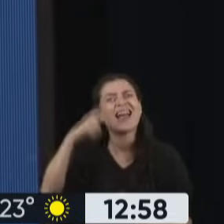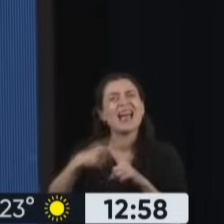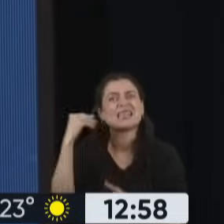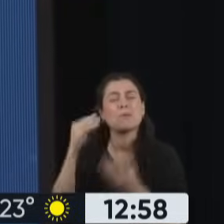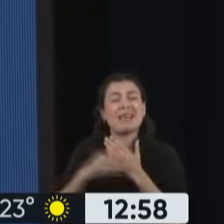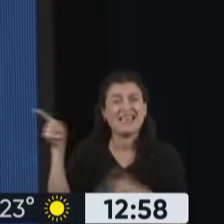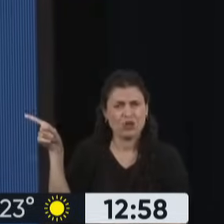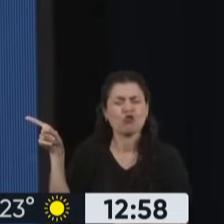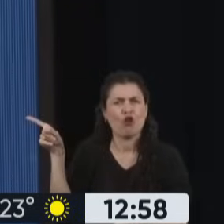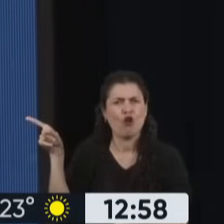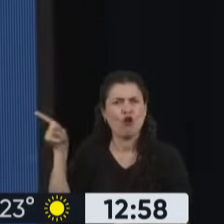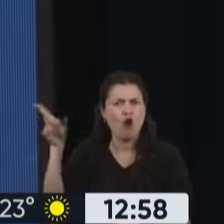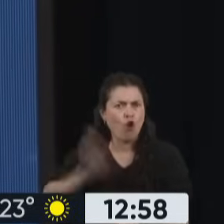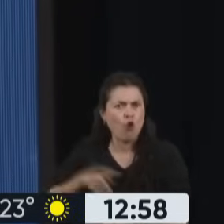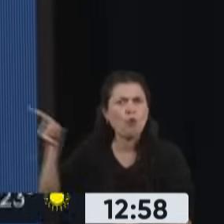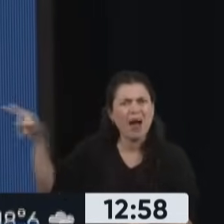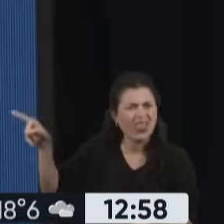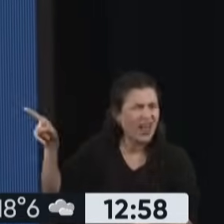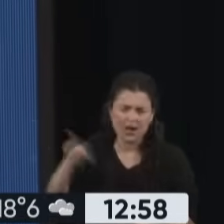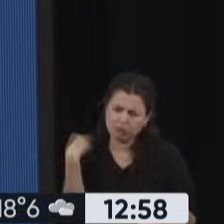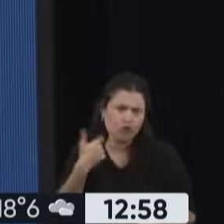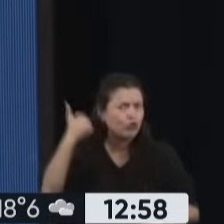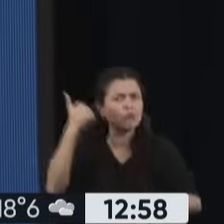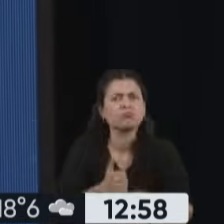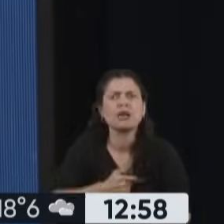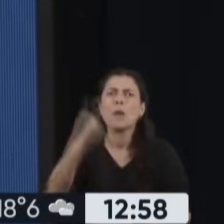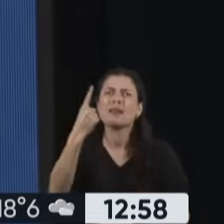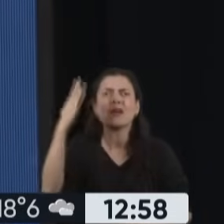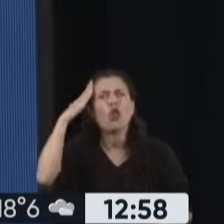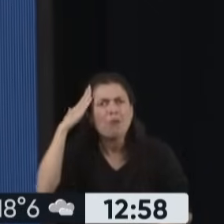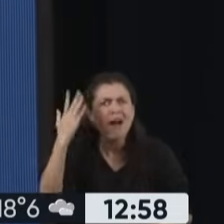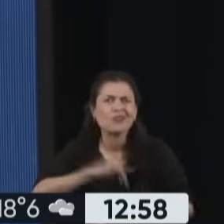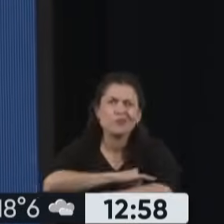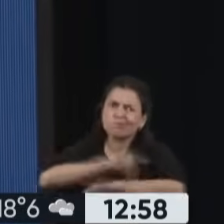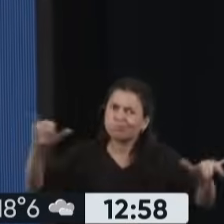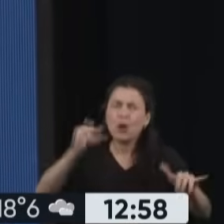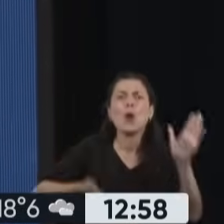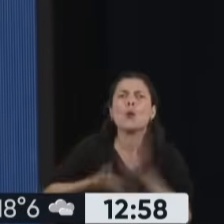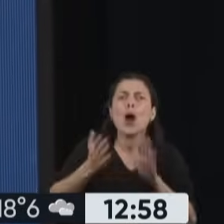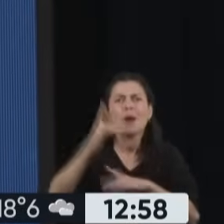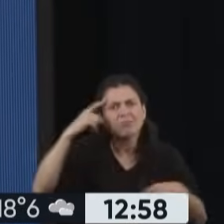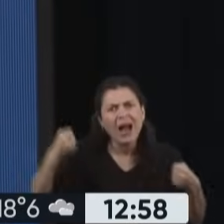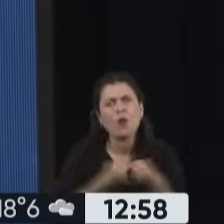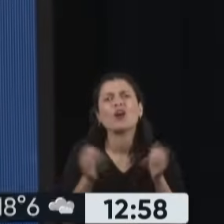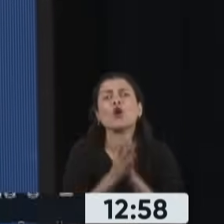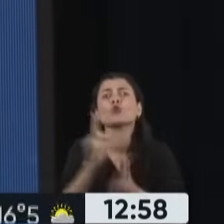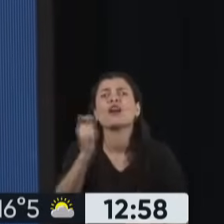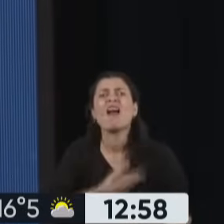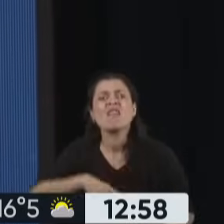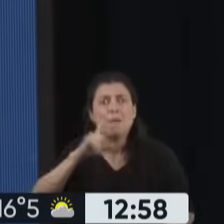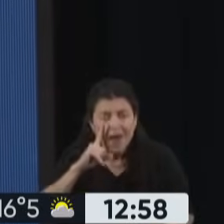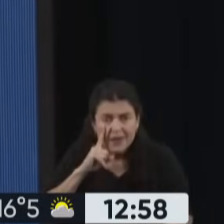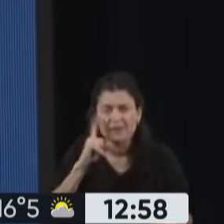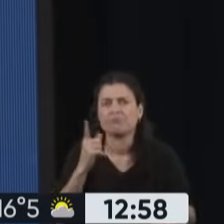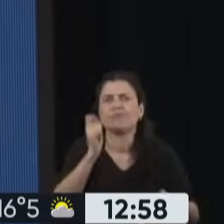nosotros el 1 de marzo anunciamos que íbamos a hacer un programa con el fondo, que íbamos a sanear el balance del Banco